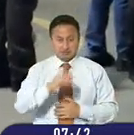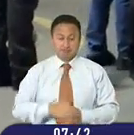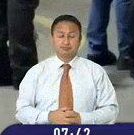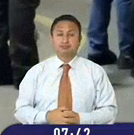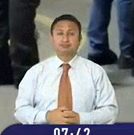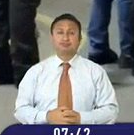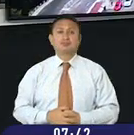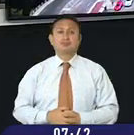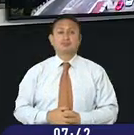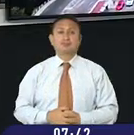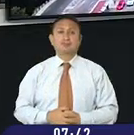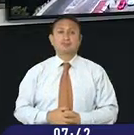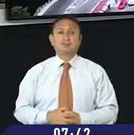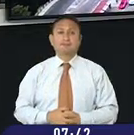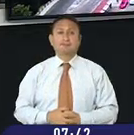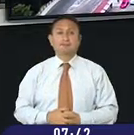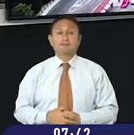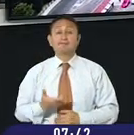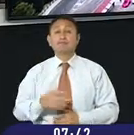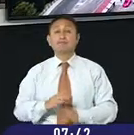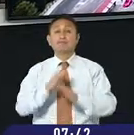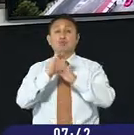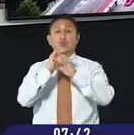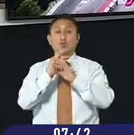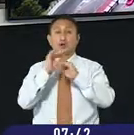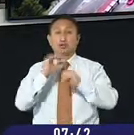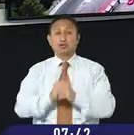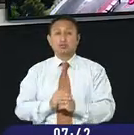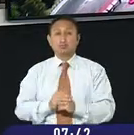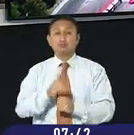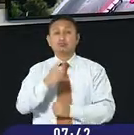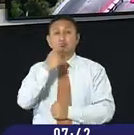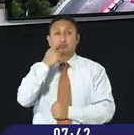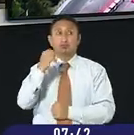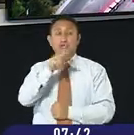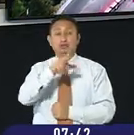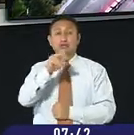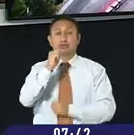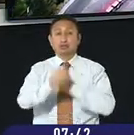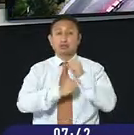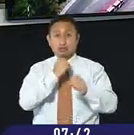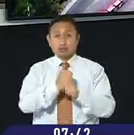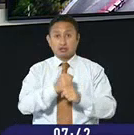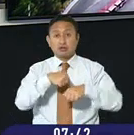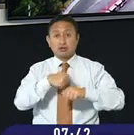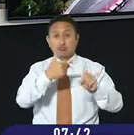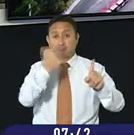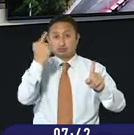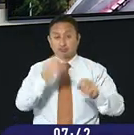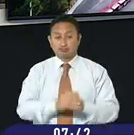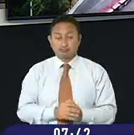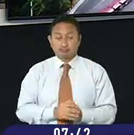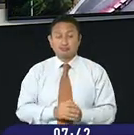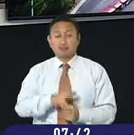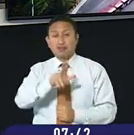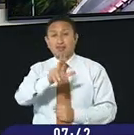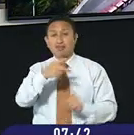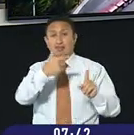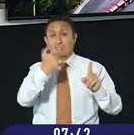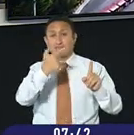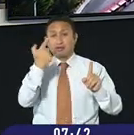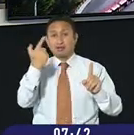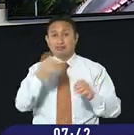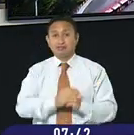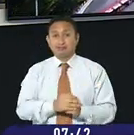Ceballos. Vamos a Guaranda, ya fue asesinado un hombre de 30 años del estilo sicariato. Tres impactos de bala acabaron con la vida de